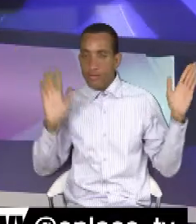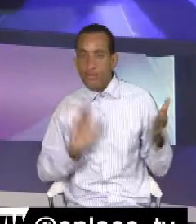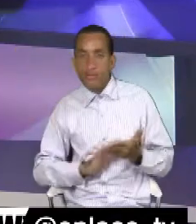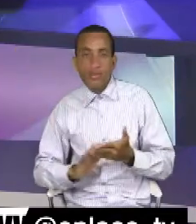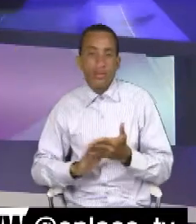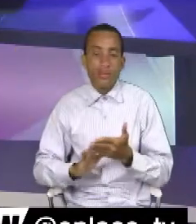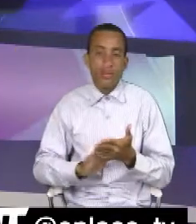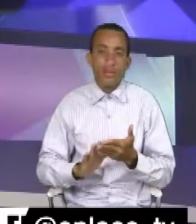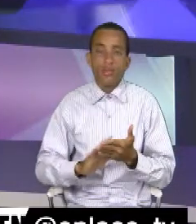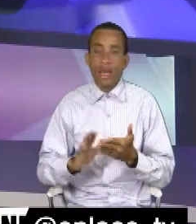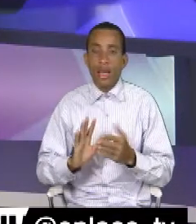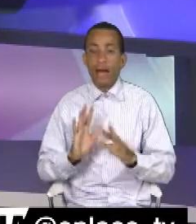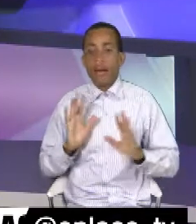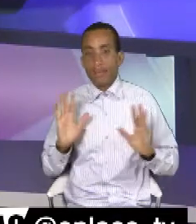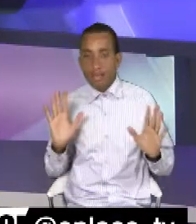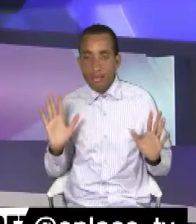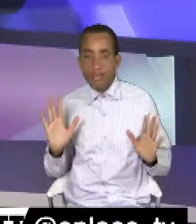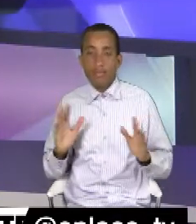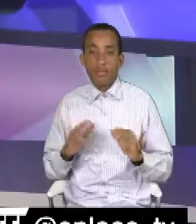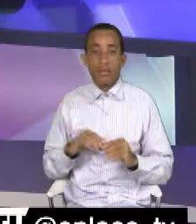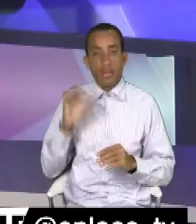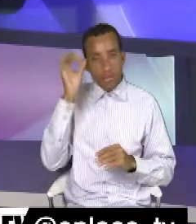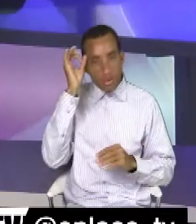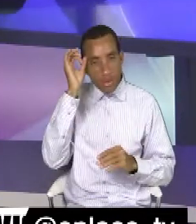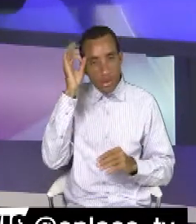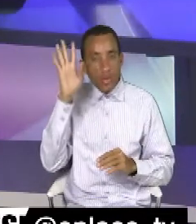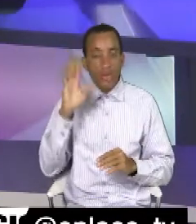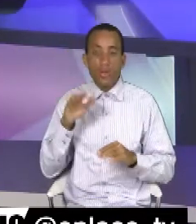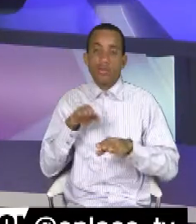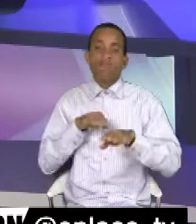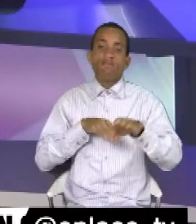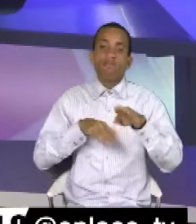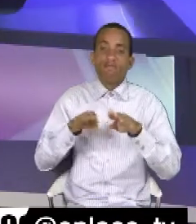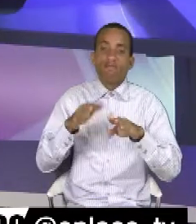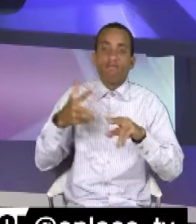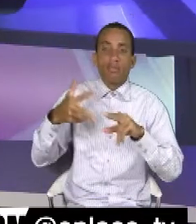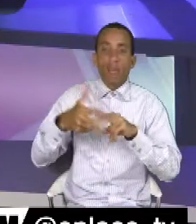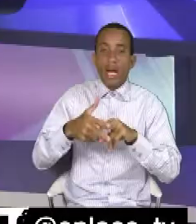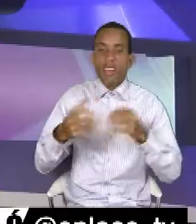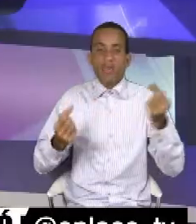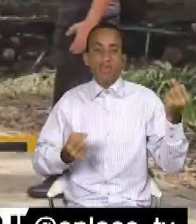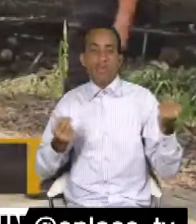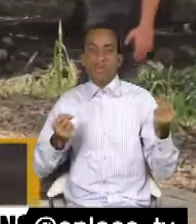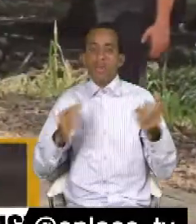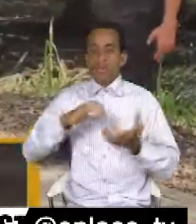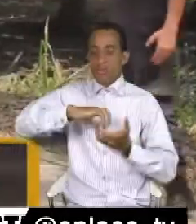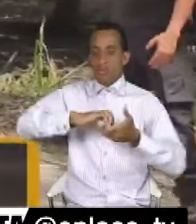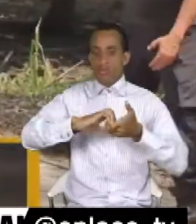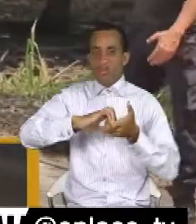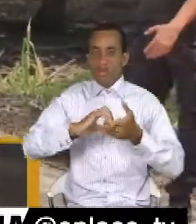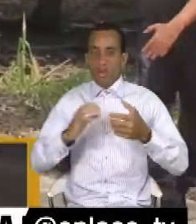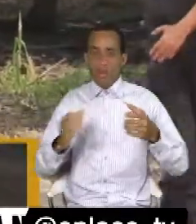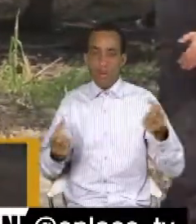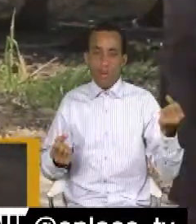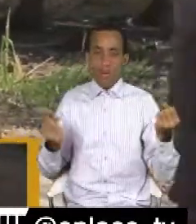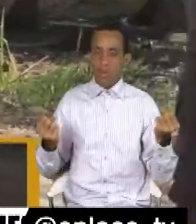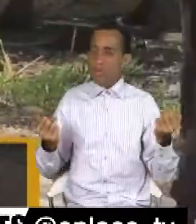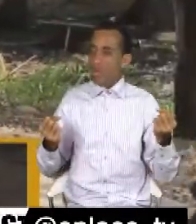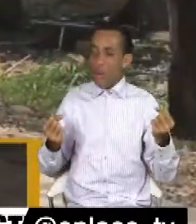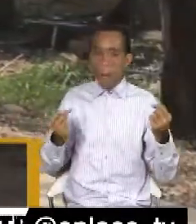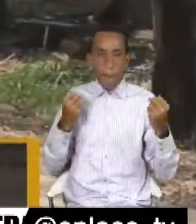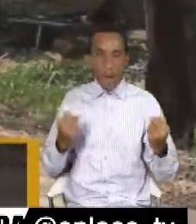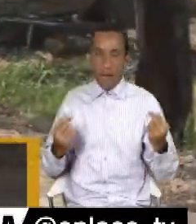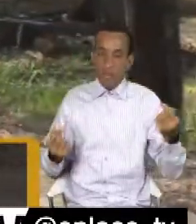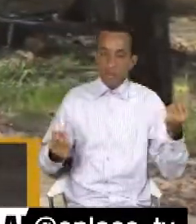que no se descarta que por esta zona se suspenda el tránsito de vehículos pesados. En el recorrido por el emblemático sitio, el